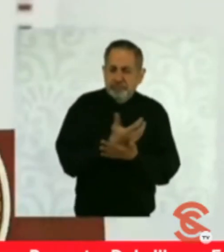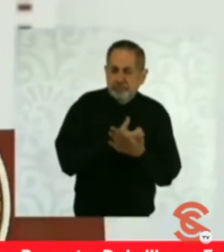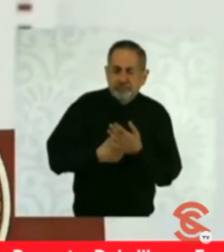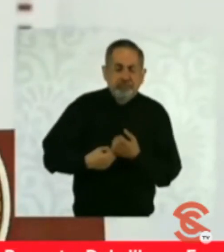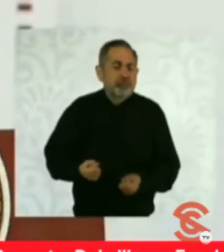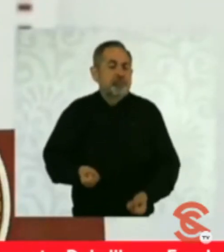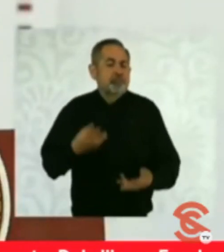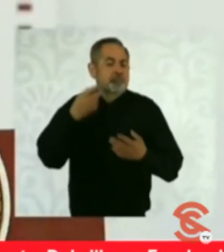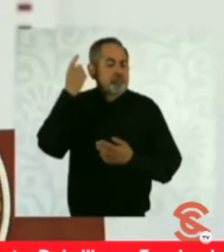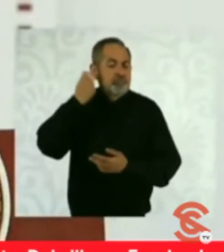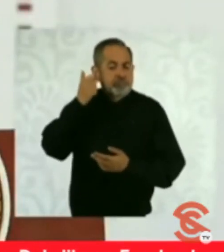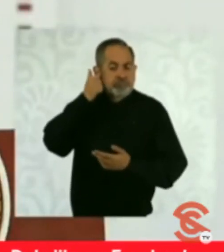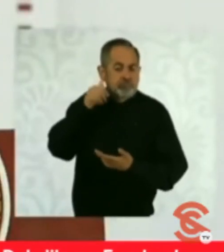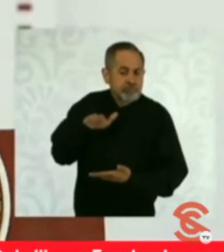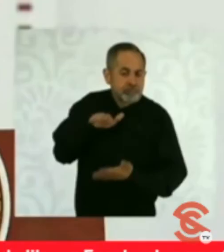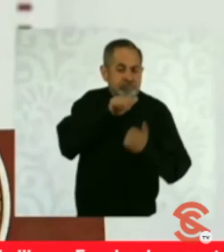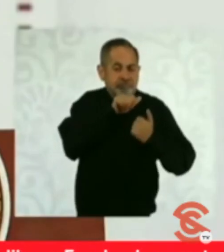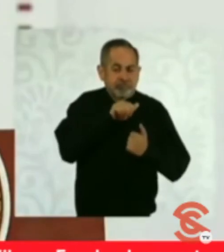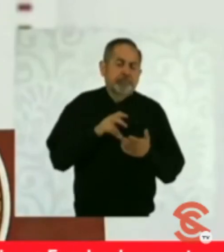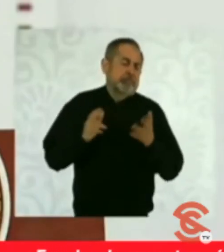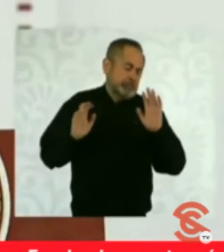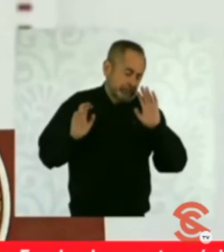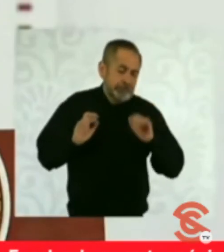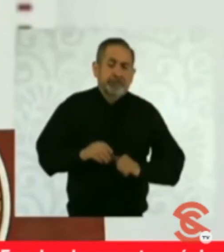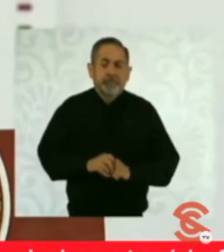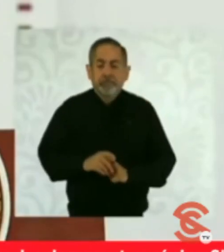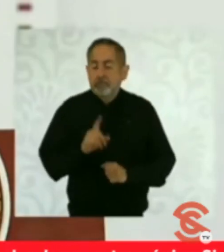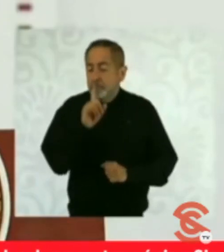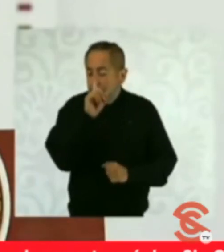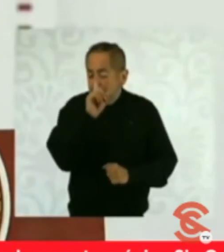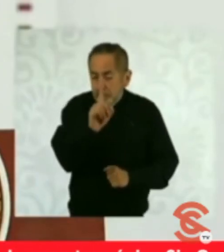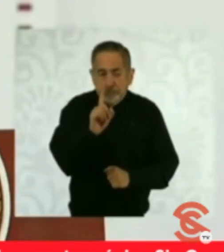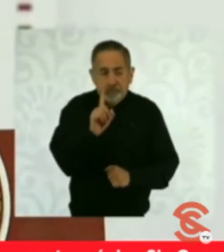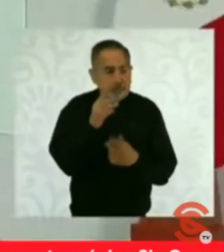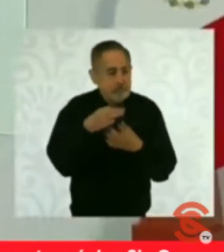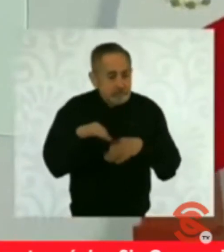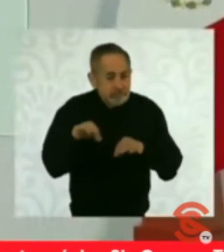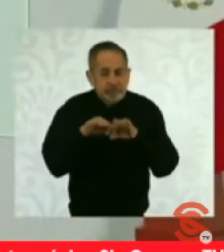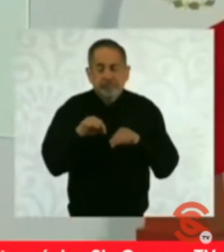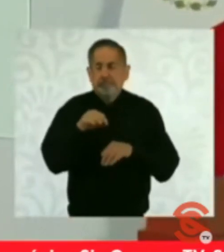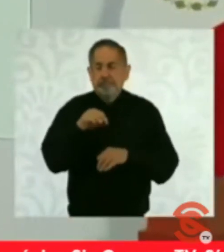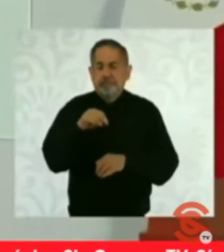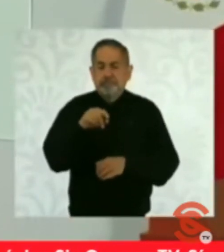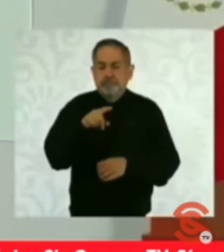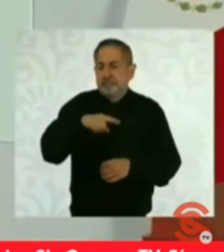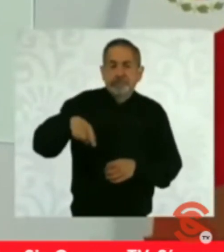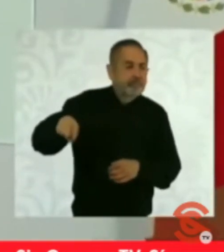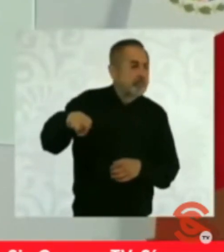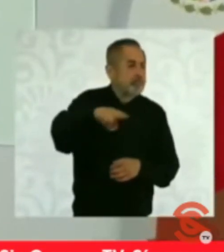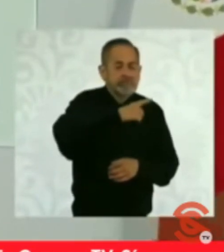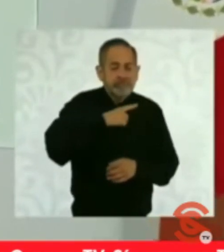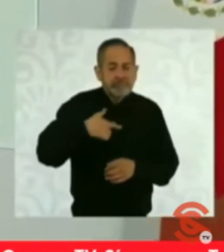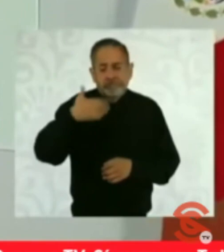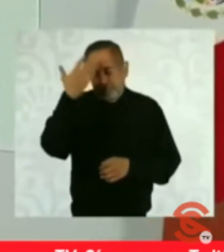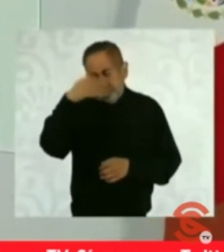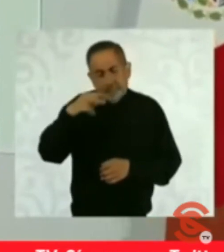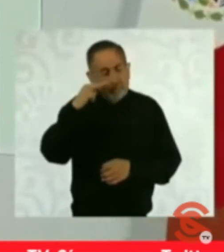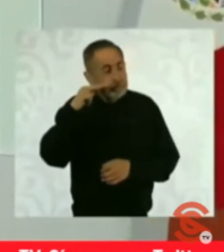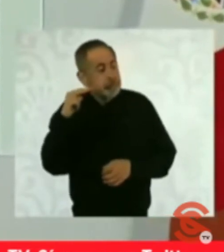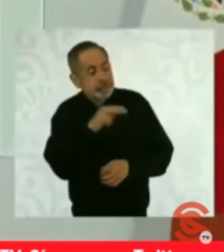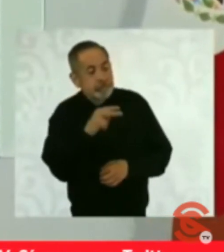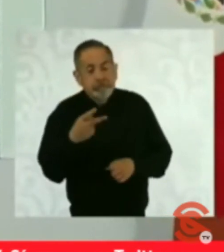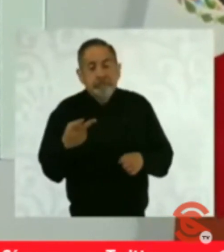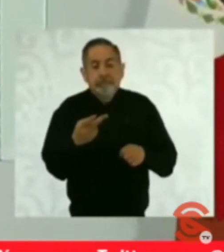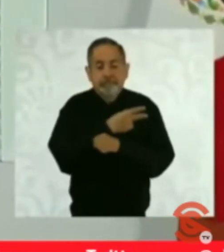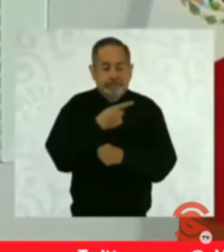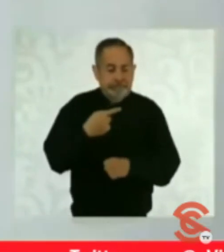retiro. Ahora, yo creo que lo importante aquí que se conozca es qué es lo que está